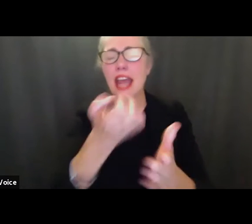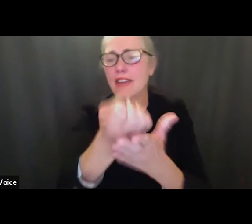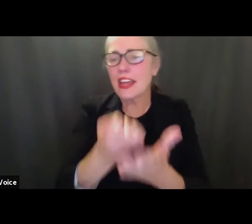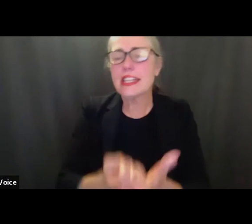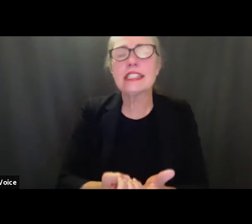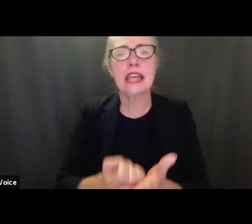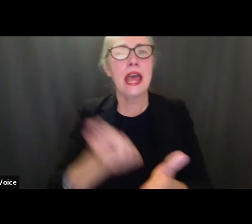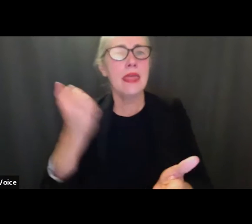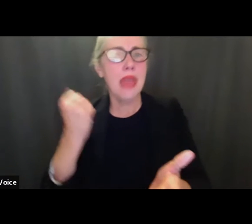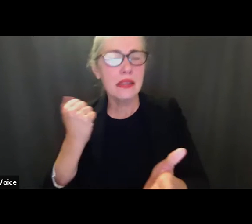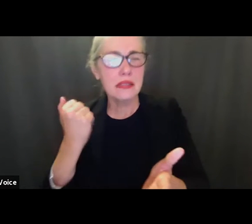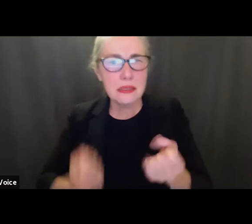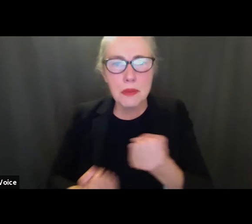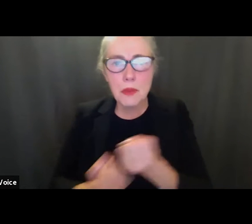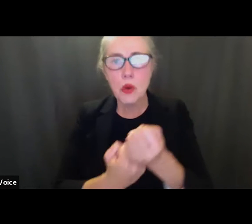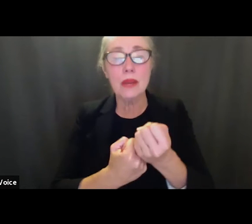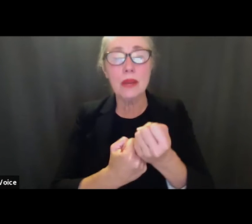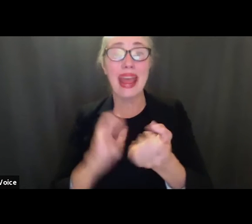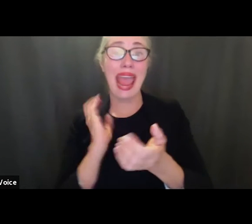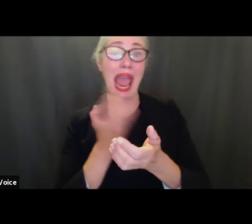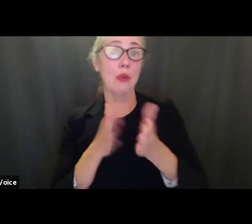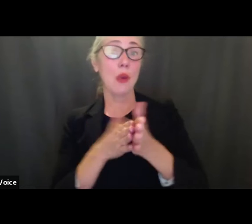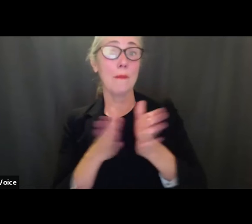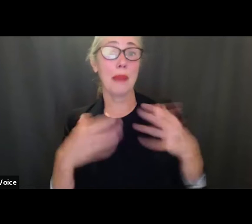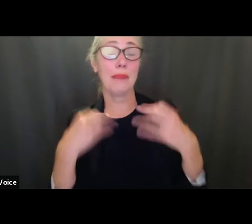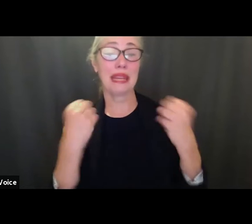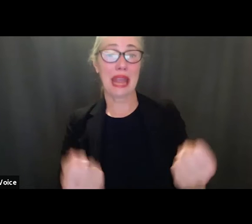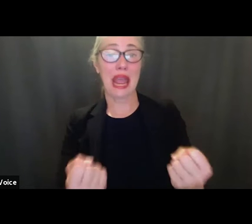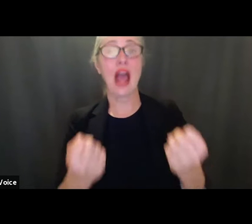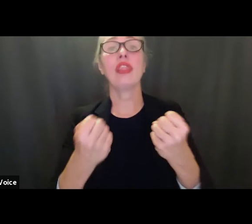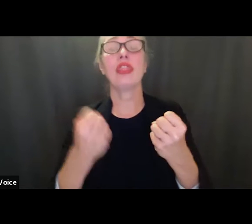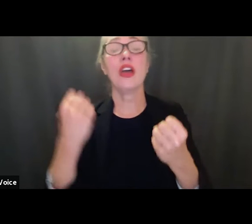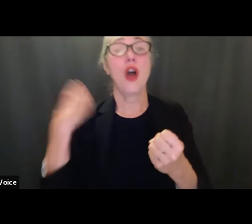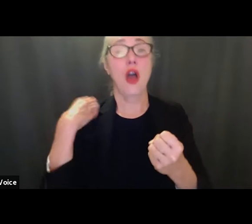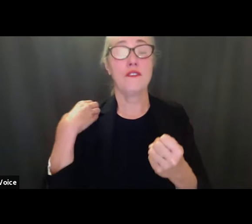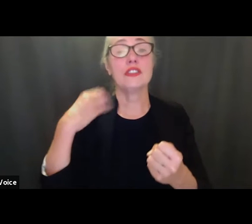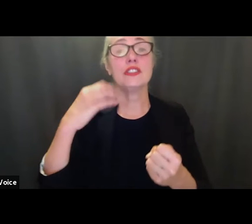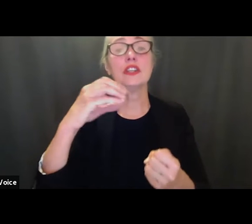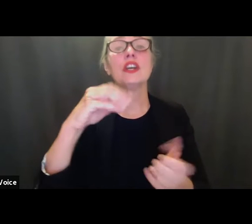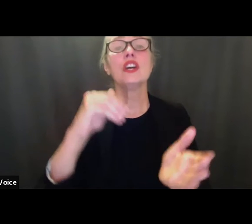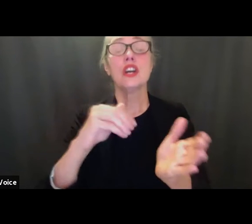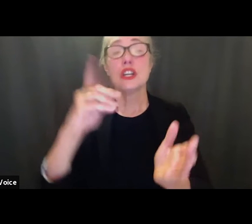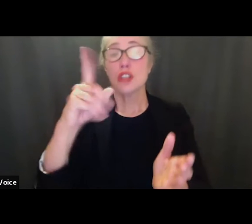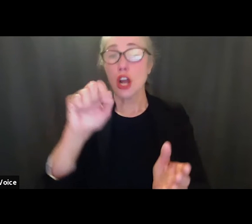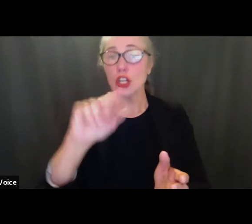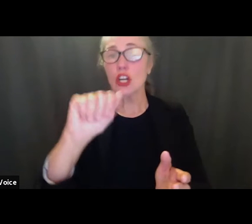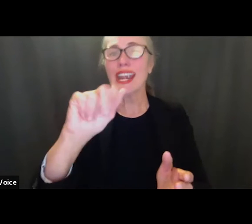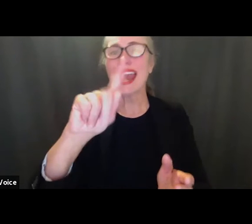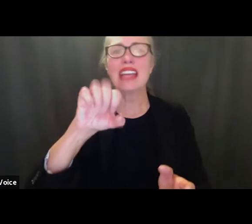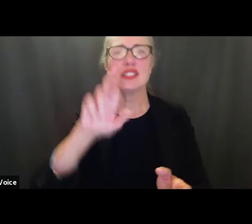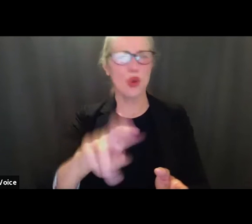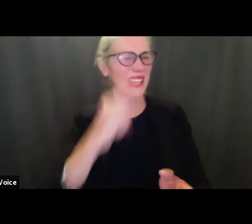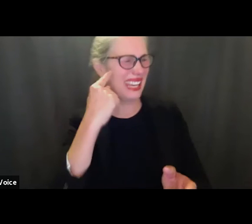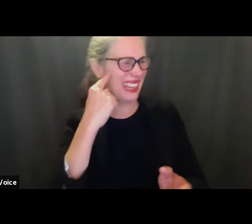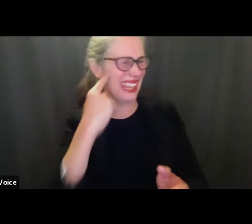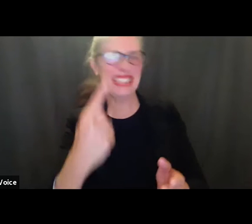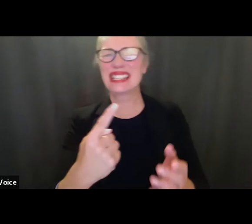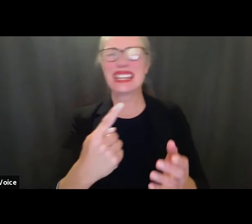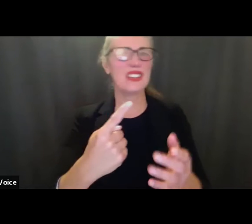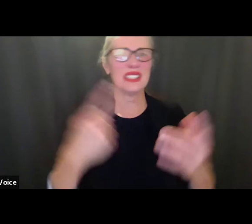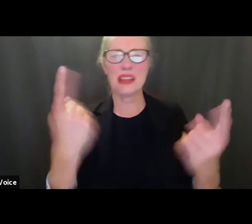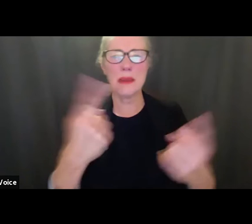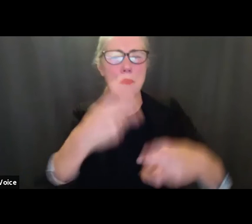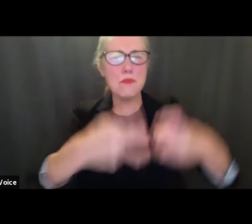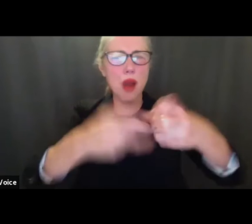tienen información del doctor Ansor. Él dice que hay una epidemia de los que no están vacunados basado en